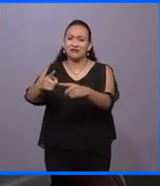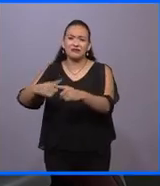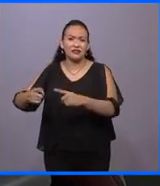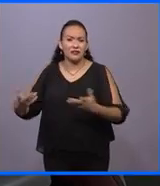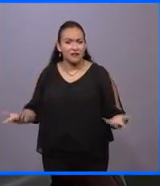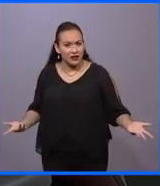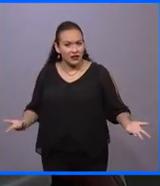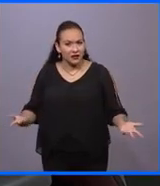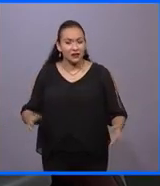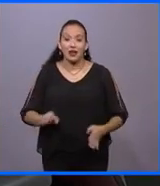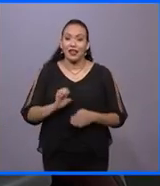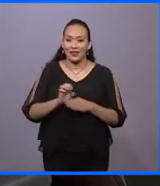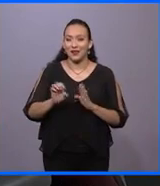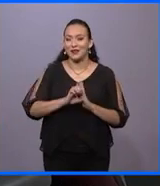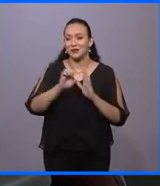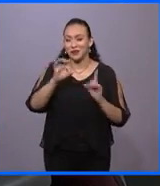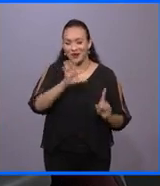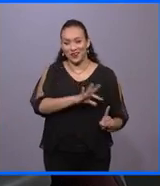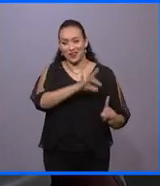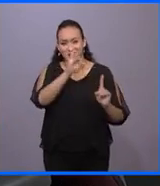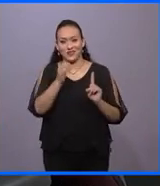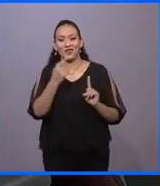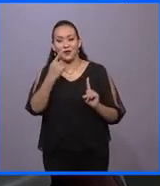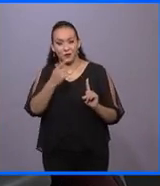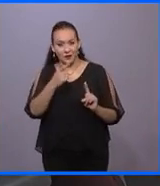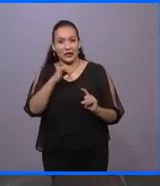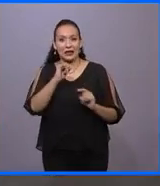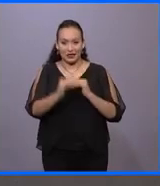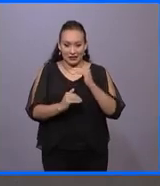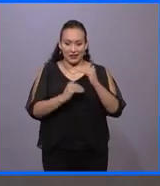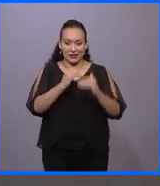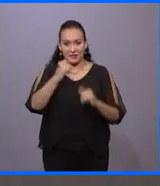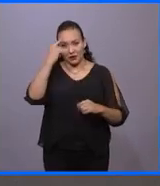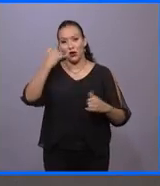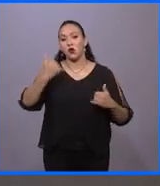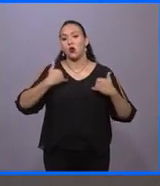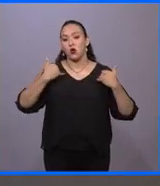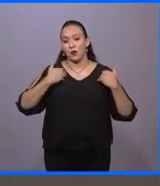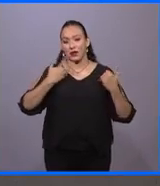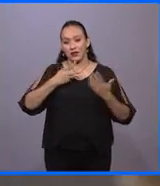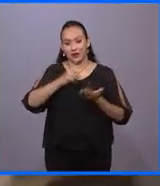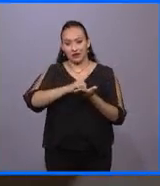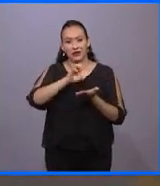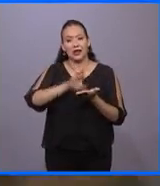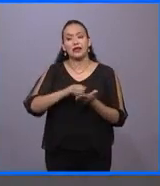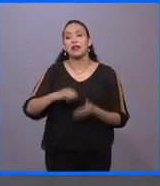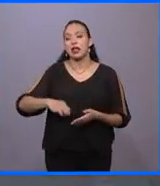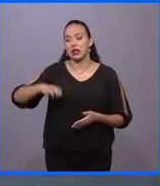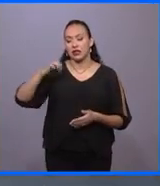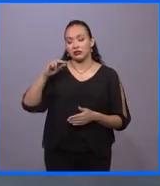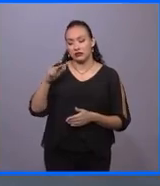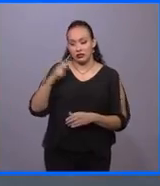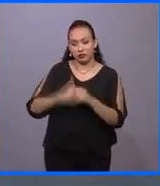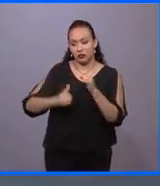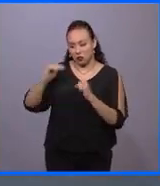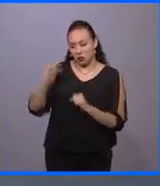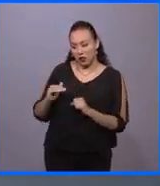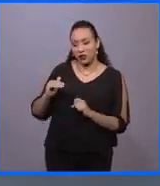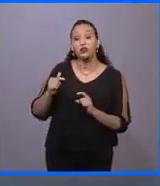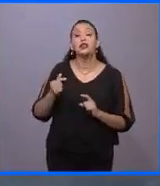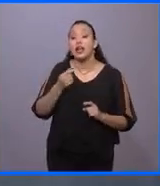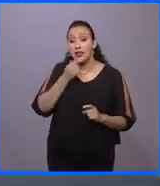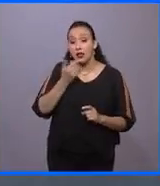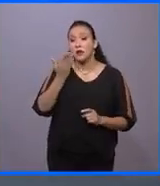este sentido, expuso un caso donde se aplicó un criterio progresivo a un joven con discapacidad menor de edad, quien solicitó pensión